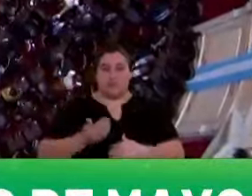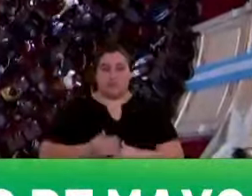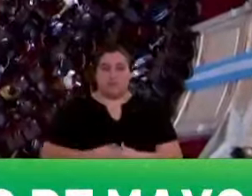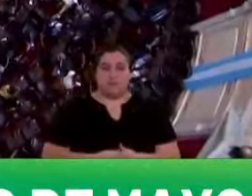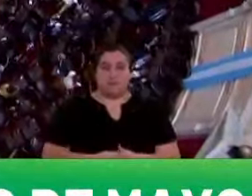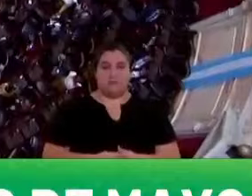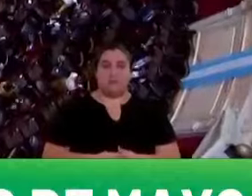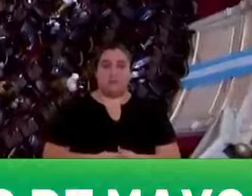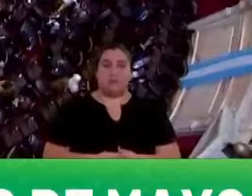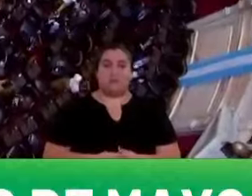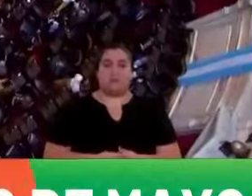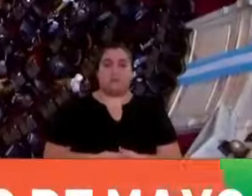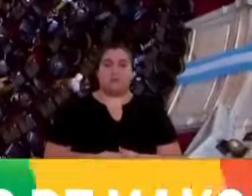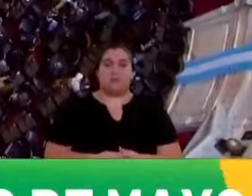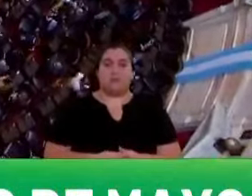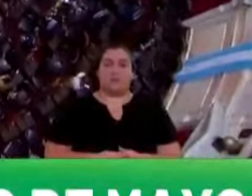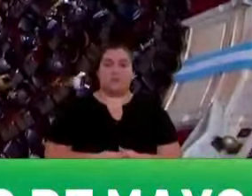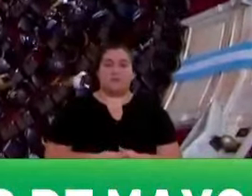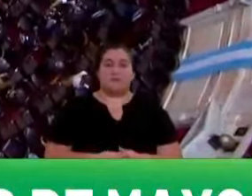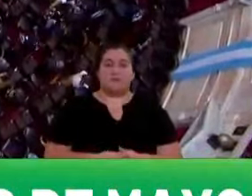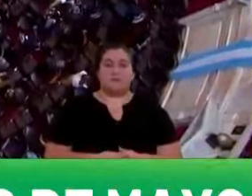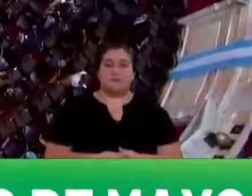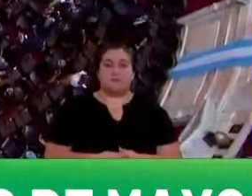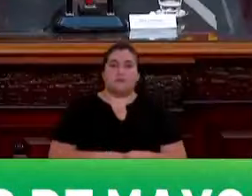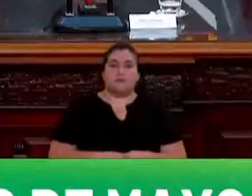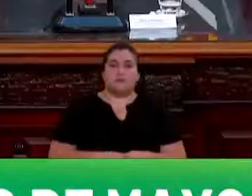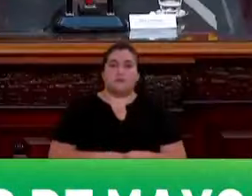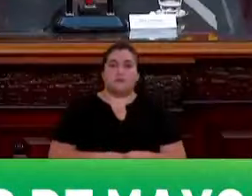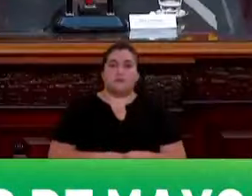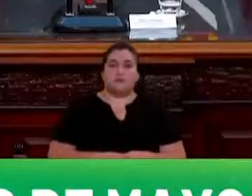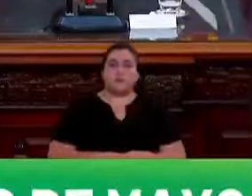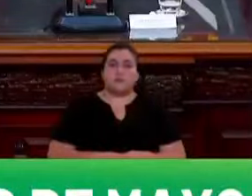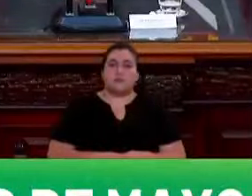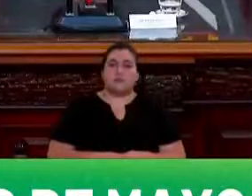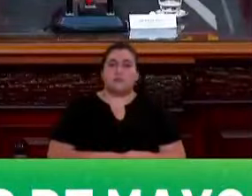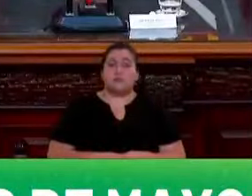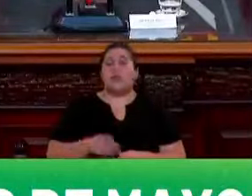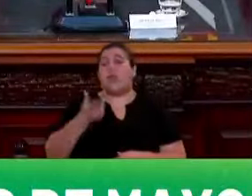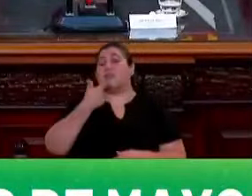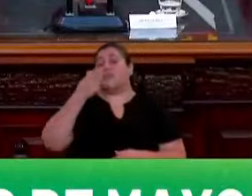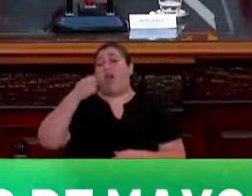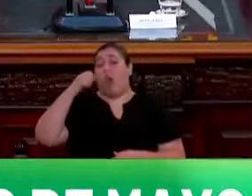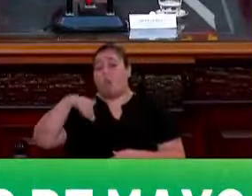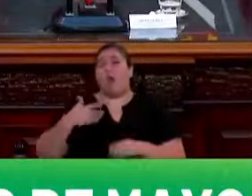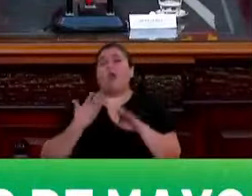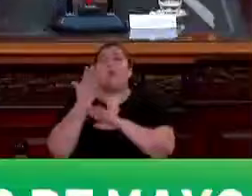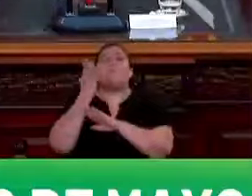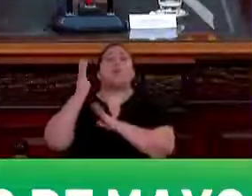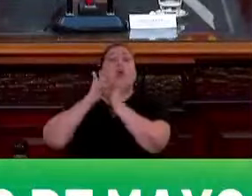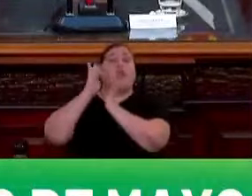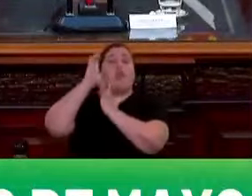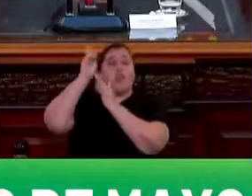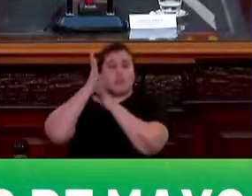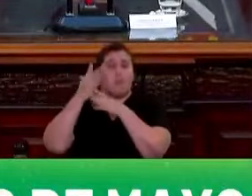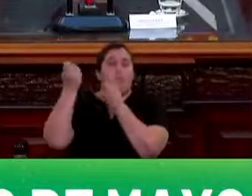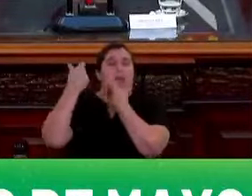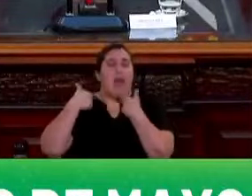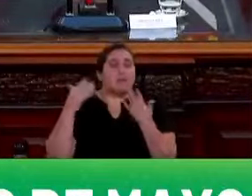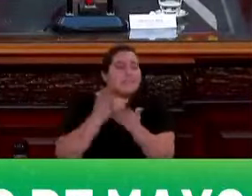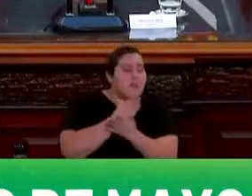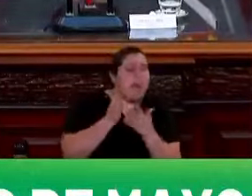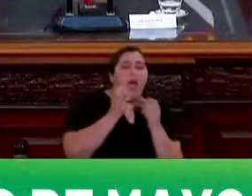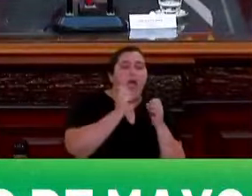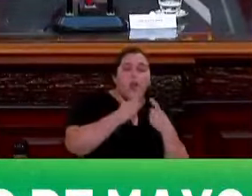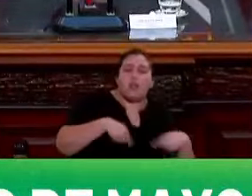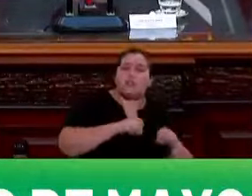ese ajuste, tener un superávit primario. Entonces nosotros hicimos el ajuste. La diferencia sustancial, ¿sabes cuál es? Yo no celebro el